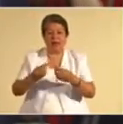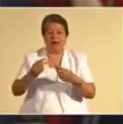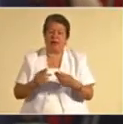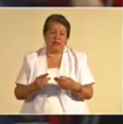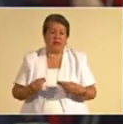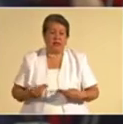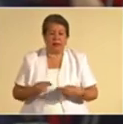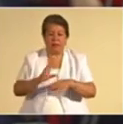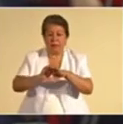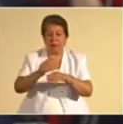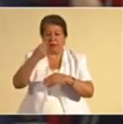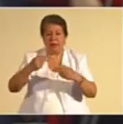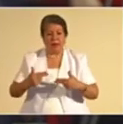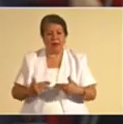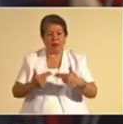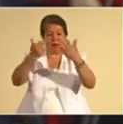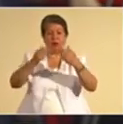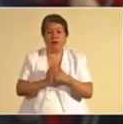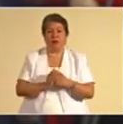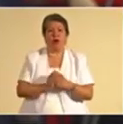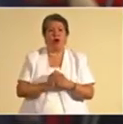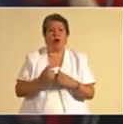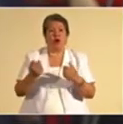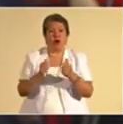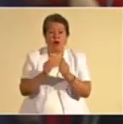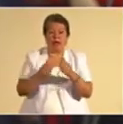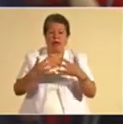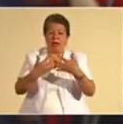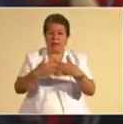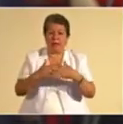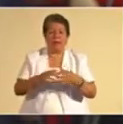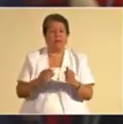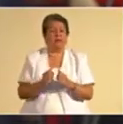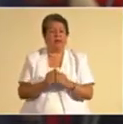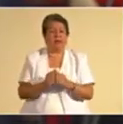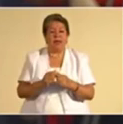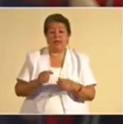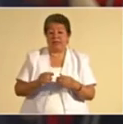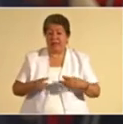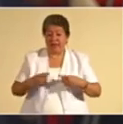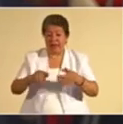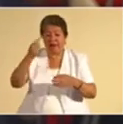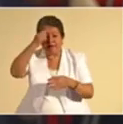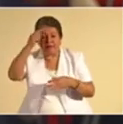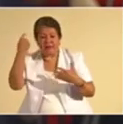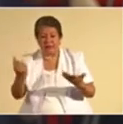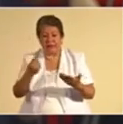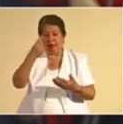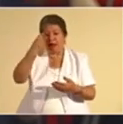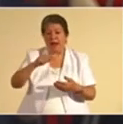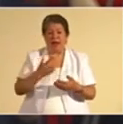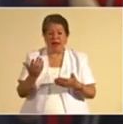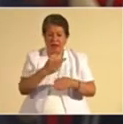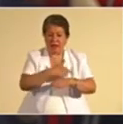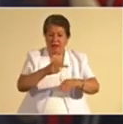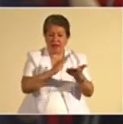hacer es que en un solo día, en este caso con la empresa, con la industria, que se les facilite en un solo día hacer los